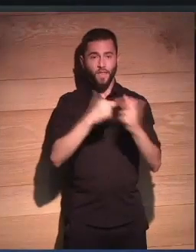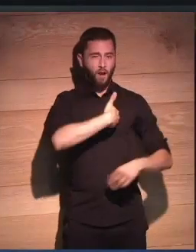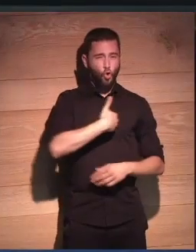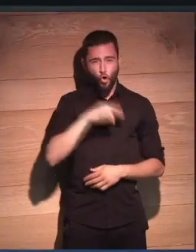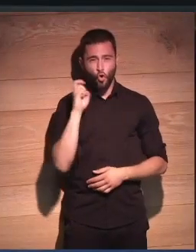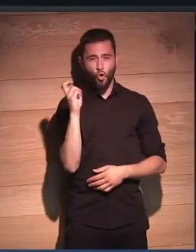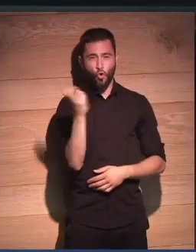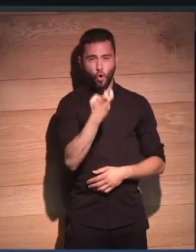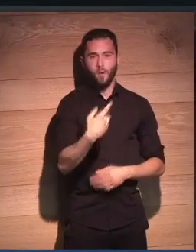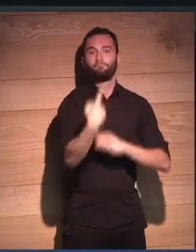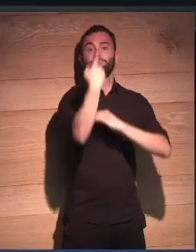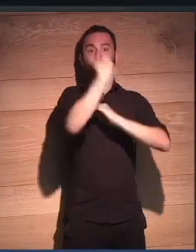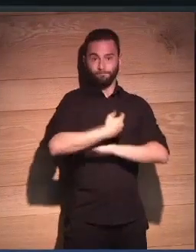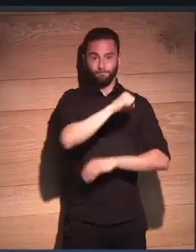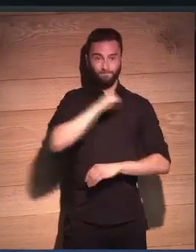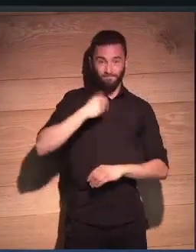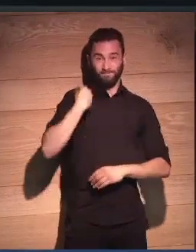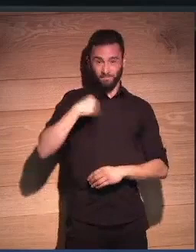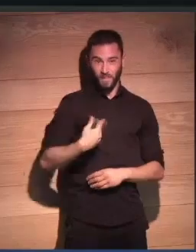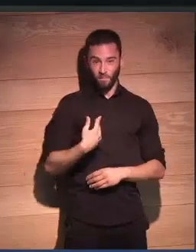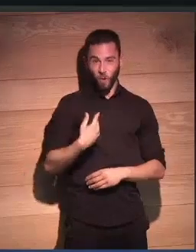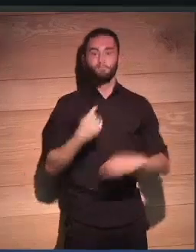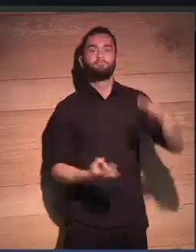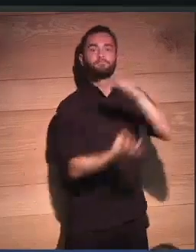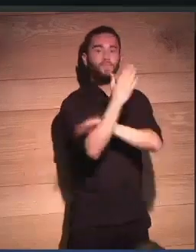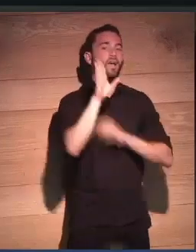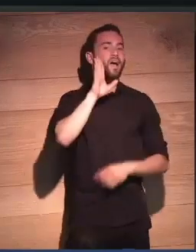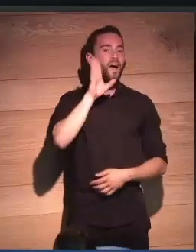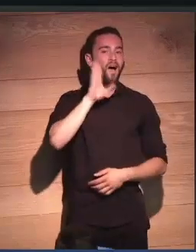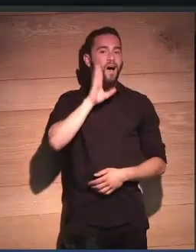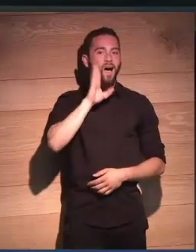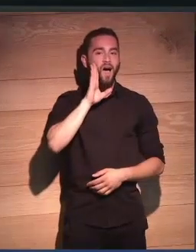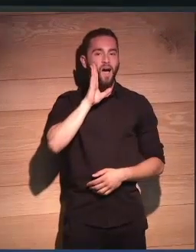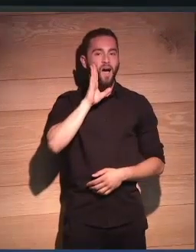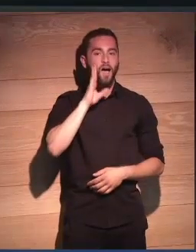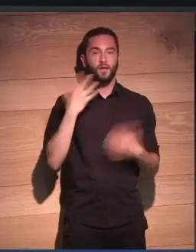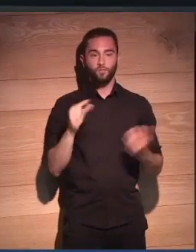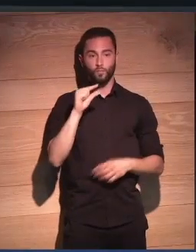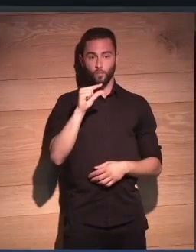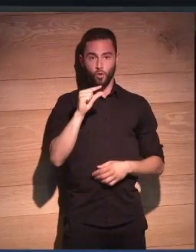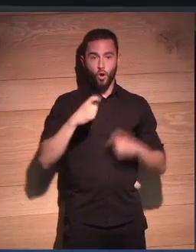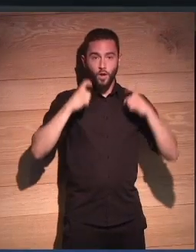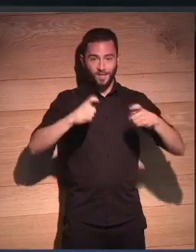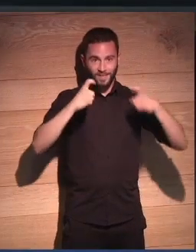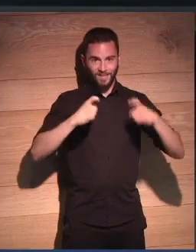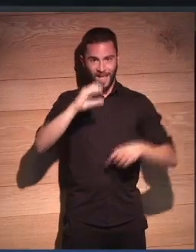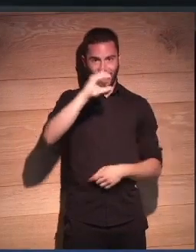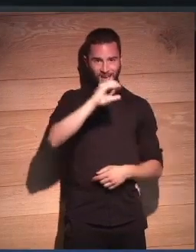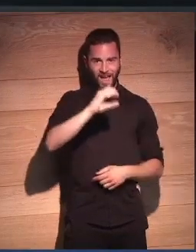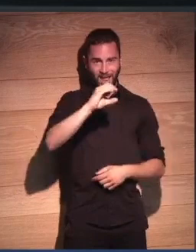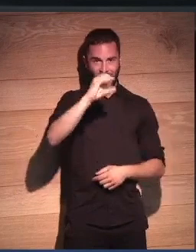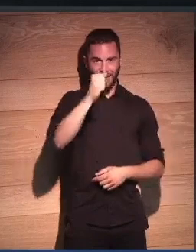roles nos autoimponen a nosotros mismos creernos esto, ¿no? Y esto es un poco lo que intenta, yo creo, explicar Carl, que luego en el